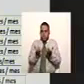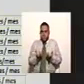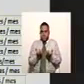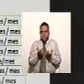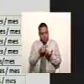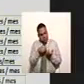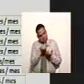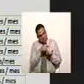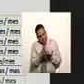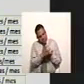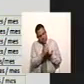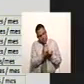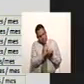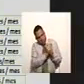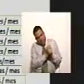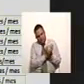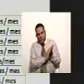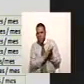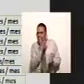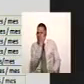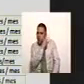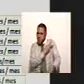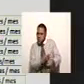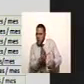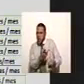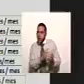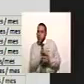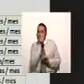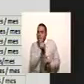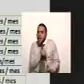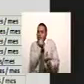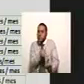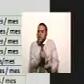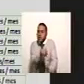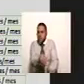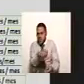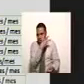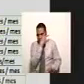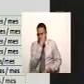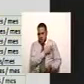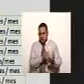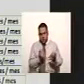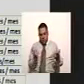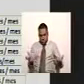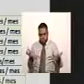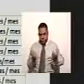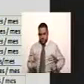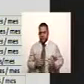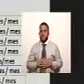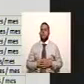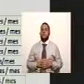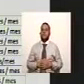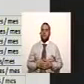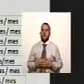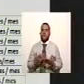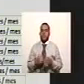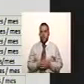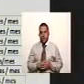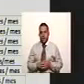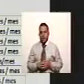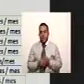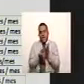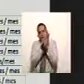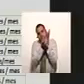alta ejecución de cerca de 2 millones de pesos por mes, en promedio según el sistema de costos. Cambio de